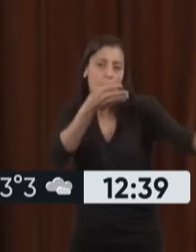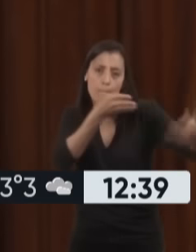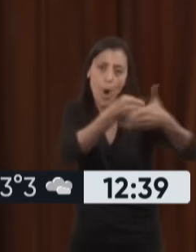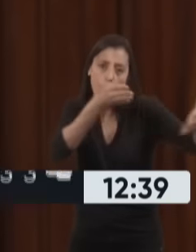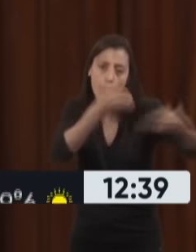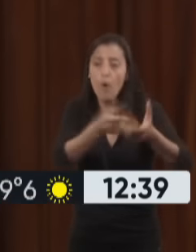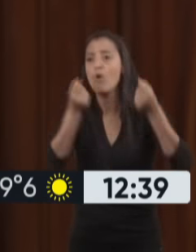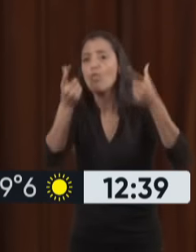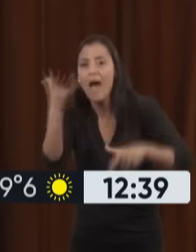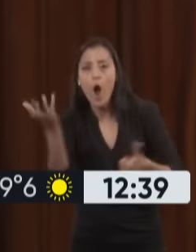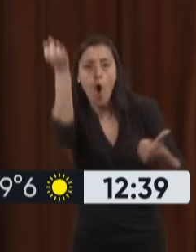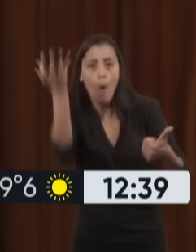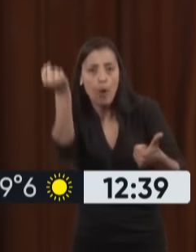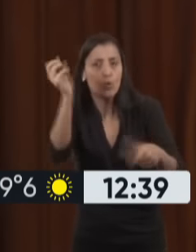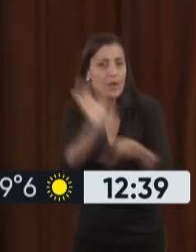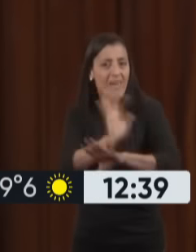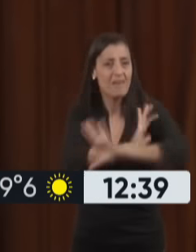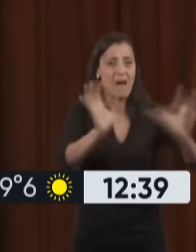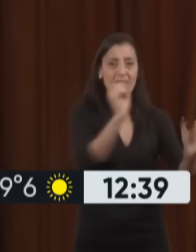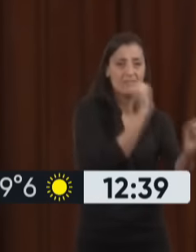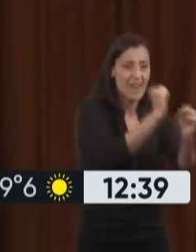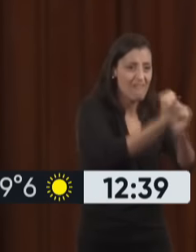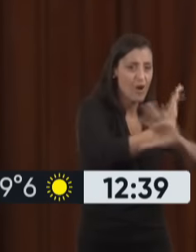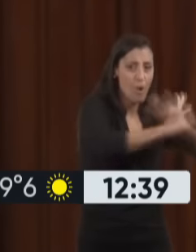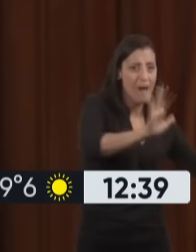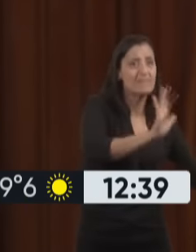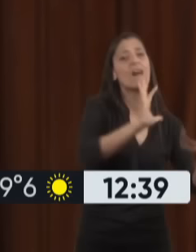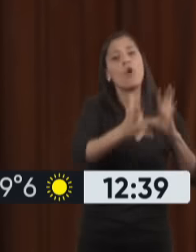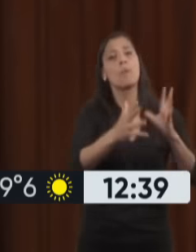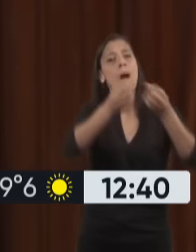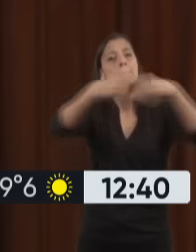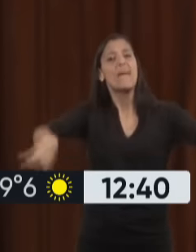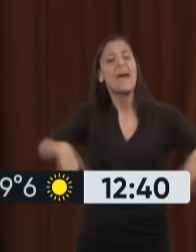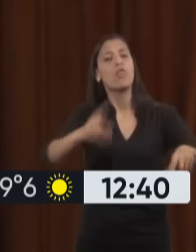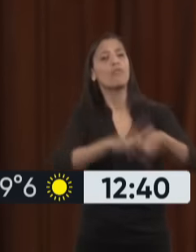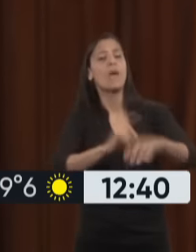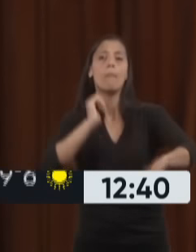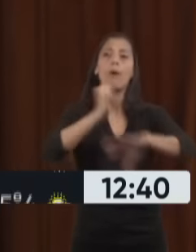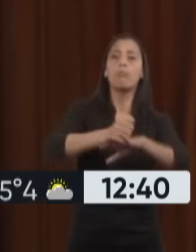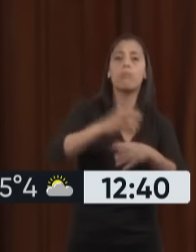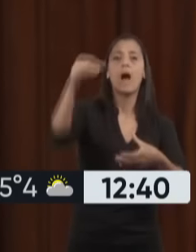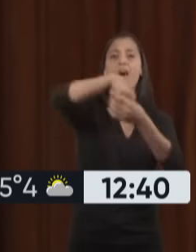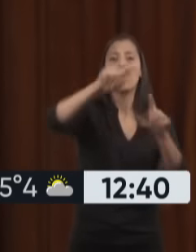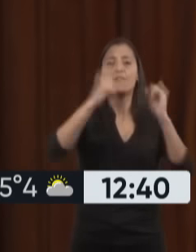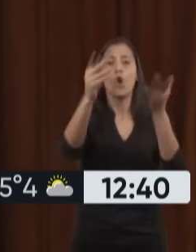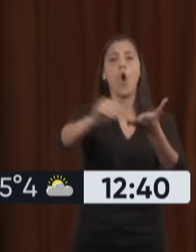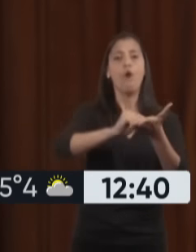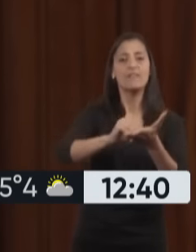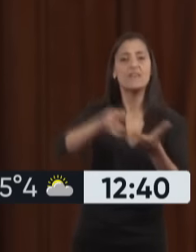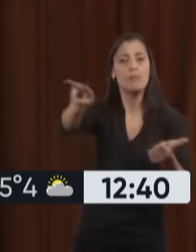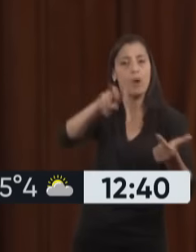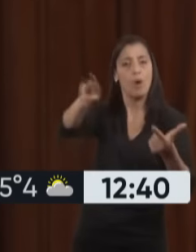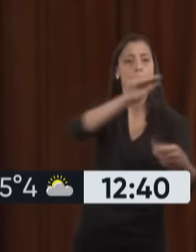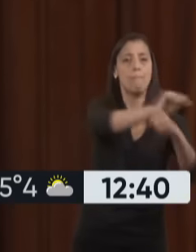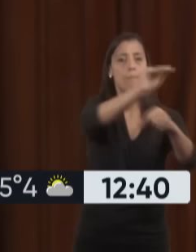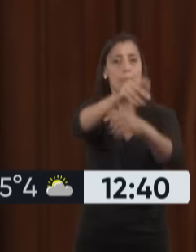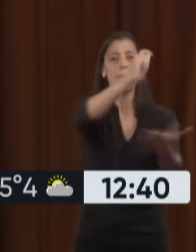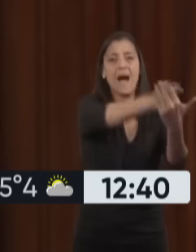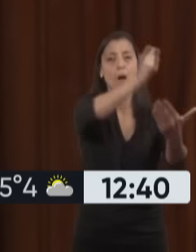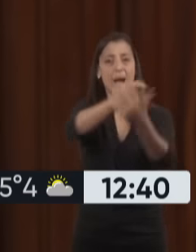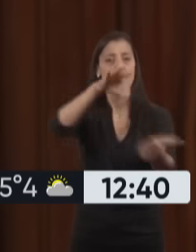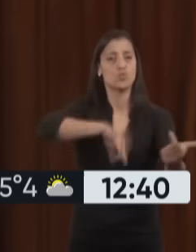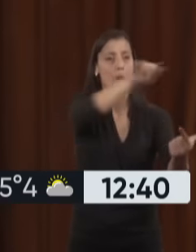costo de oportunidad que representa el dejar de trabajar para ir a perder tiempo a una oficina y pagar un sinsentido de aranceles, tener que